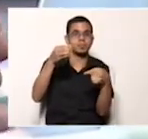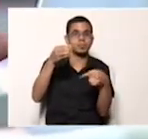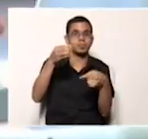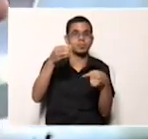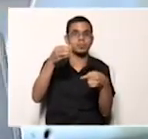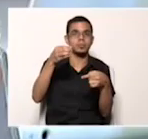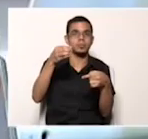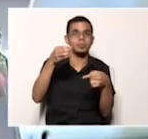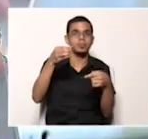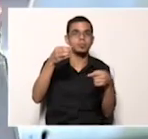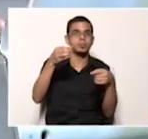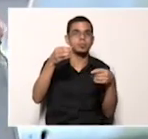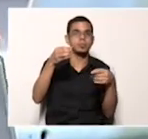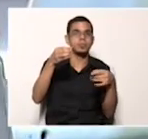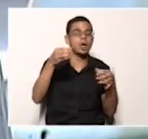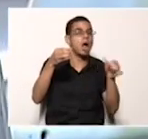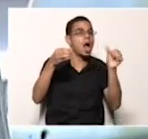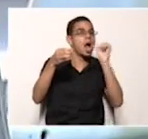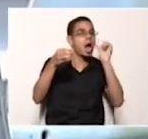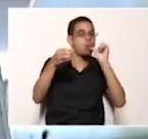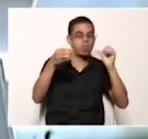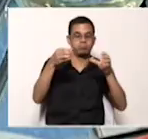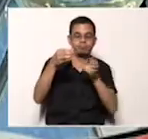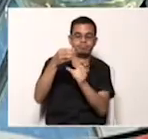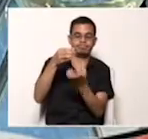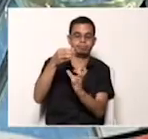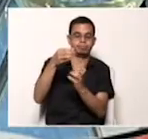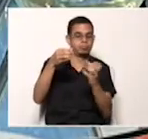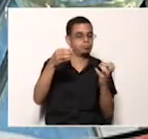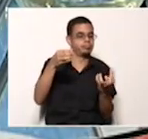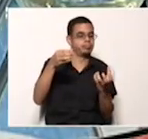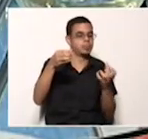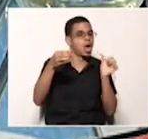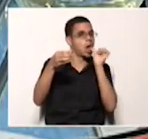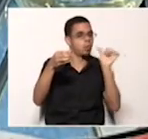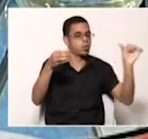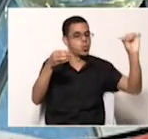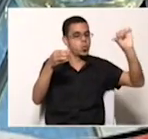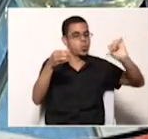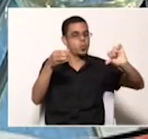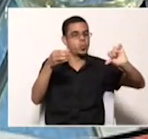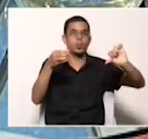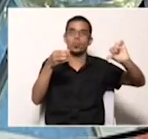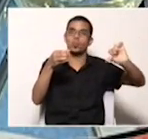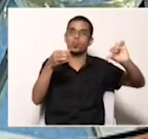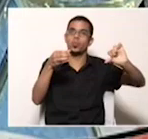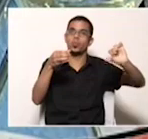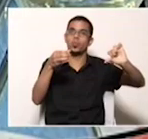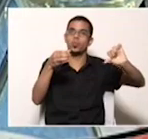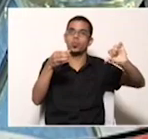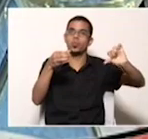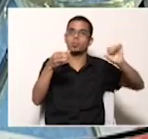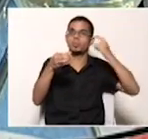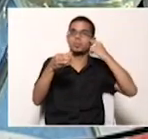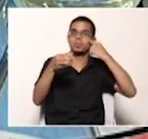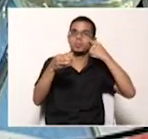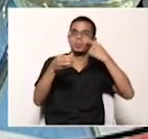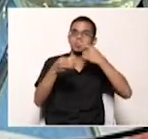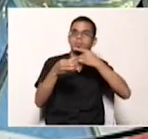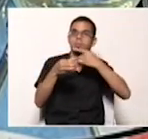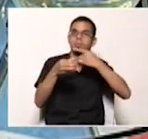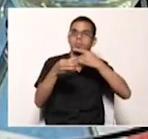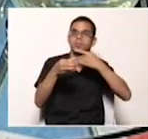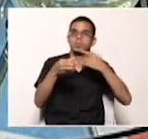donde se va a colocar el agua, ¿sí? En esta parte colocamos el agua. Se coloca una